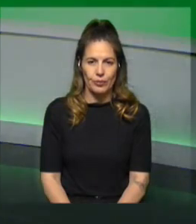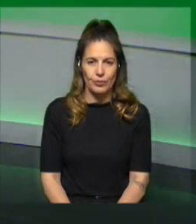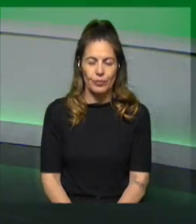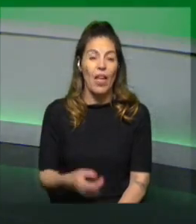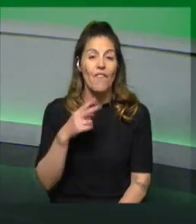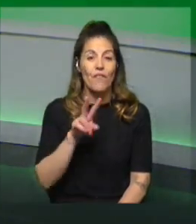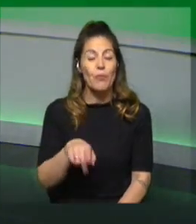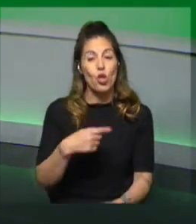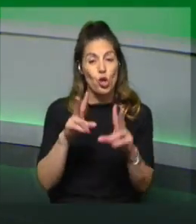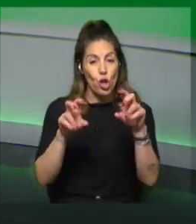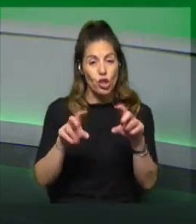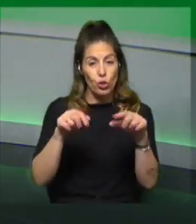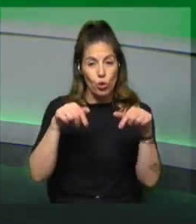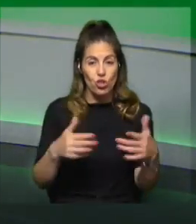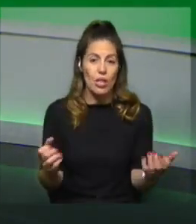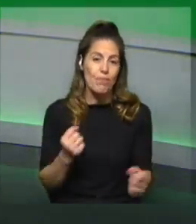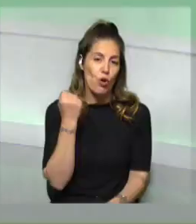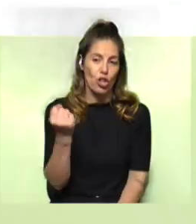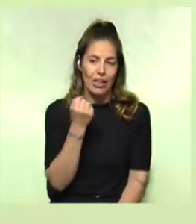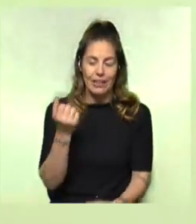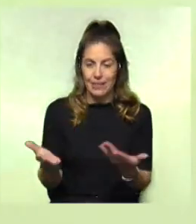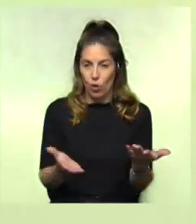Vemos otros títulos que se destacan a esta hora.